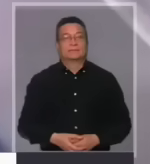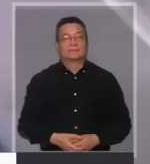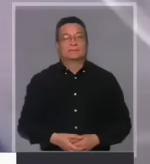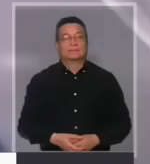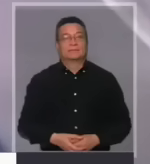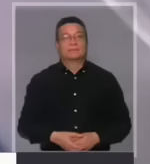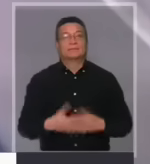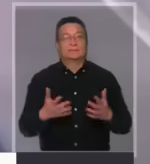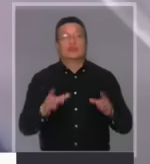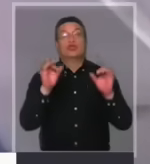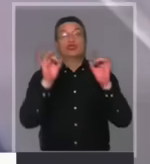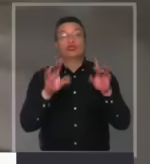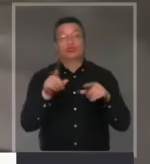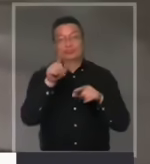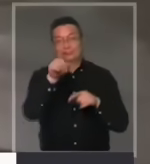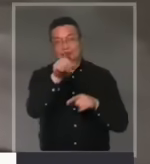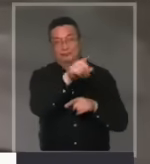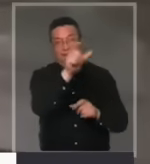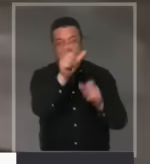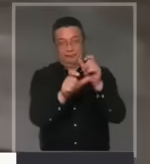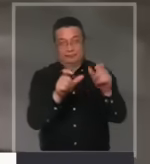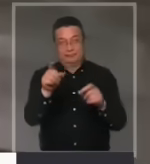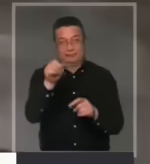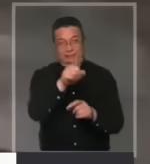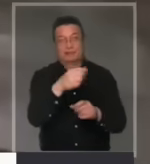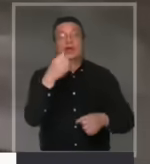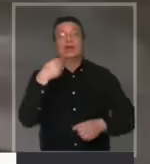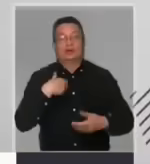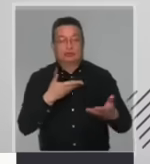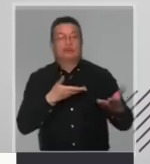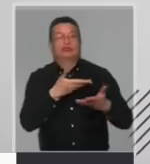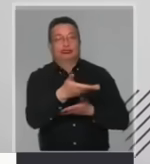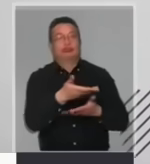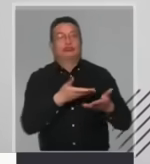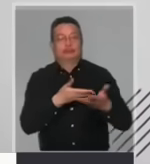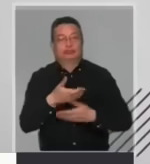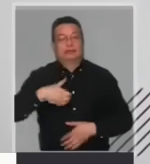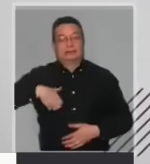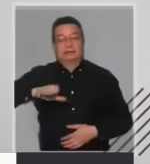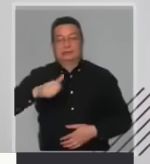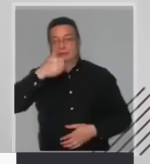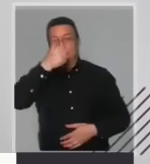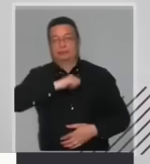Estos son parte de los sujetos con los que le tocó relacionarse.